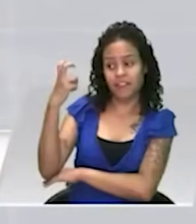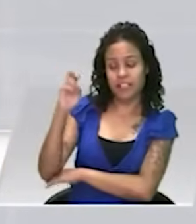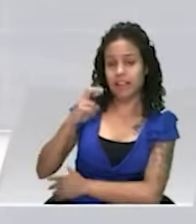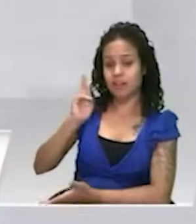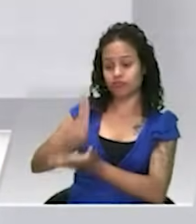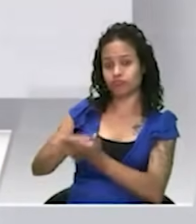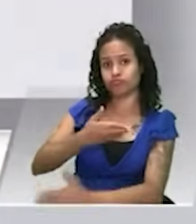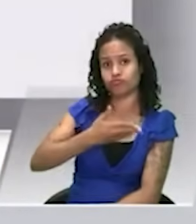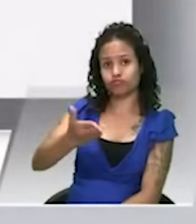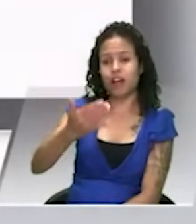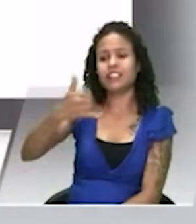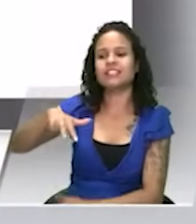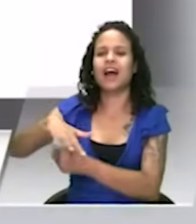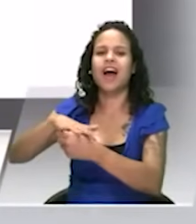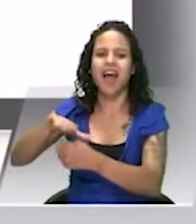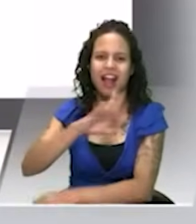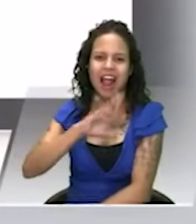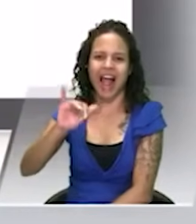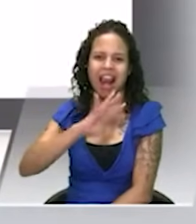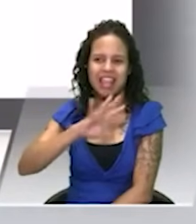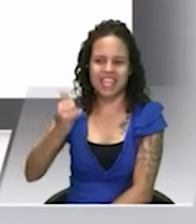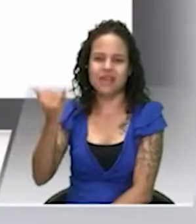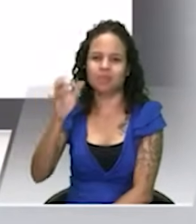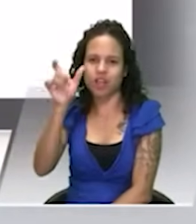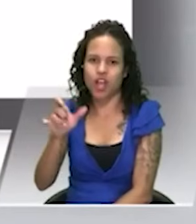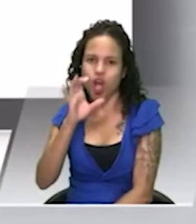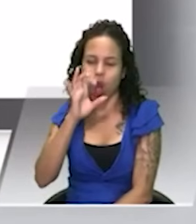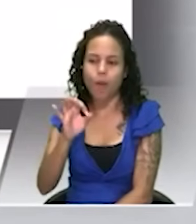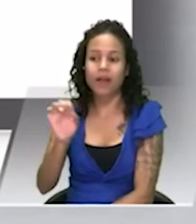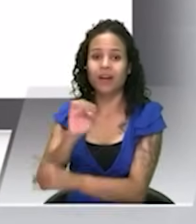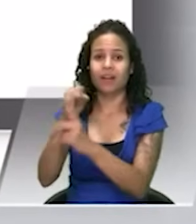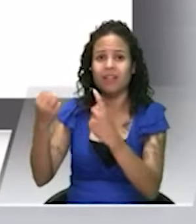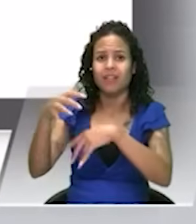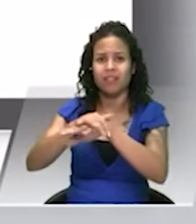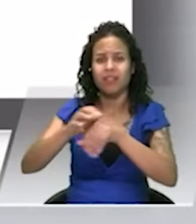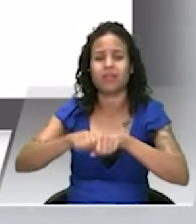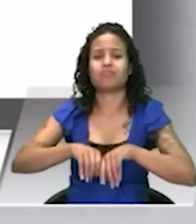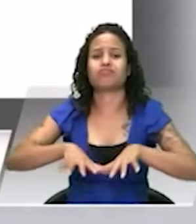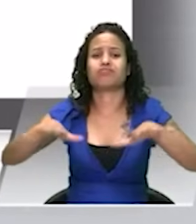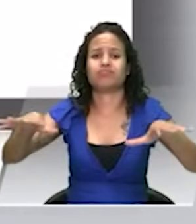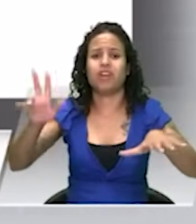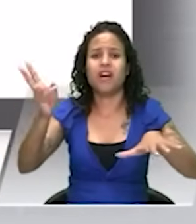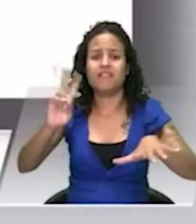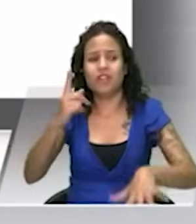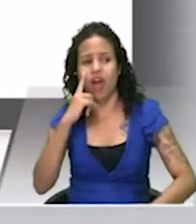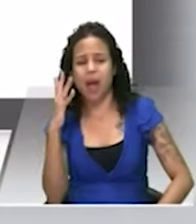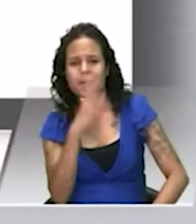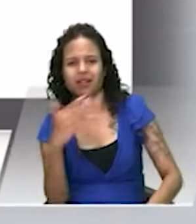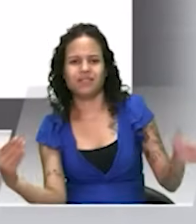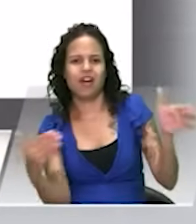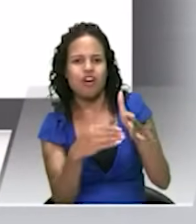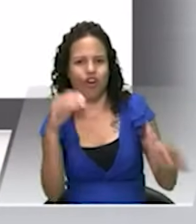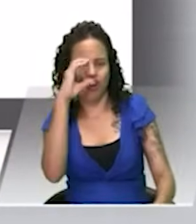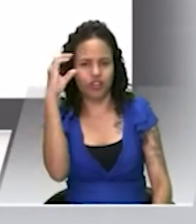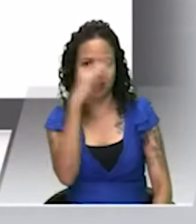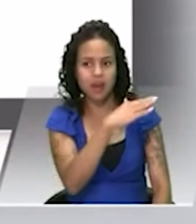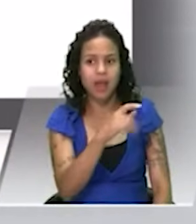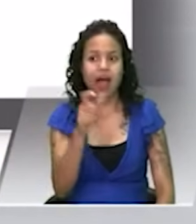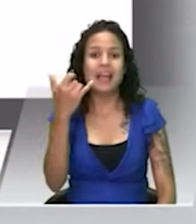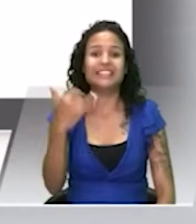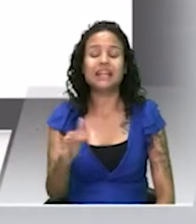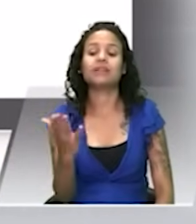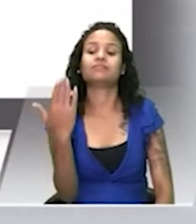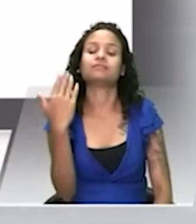la ciudad de Cali al hombre que a través de sus redes sociales publicó amenazas en contra del presidente Petro, el cual fue citado a